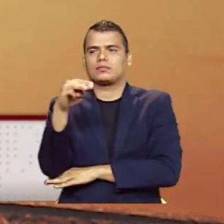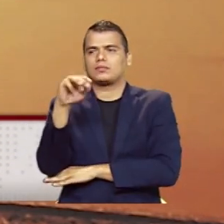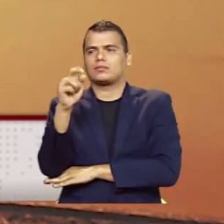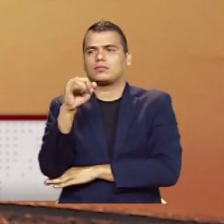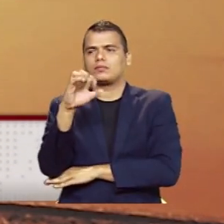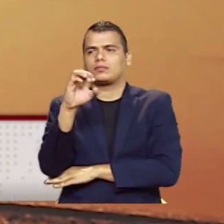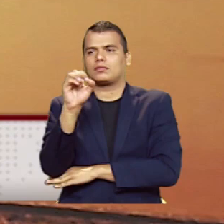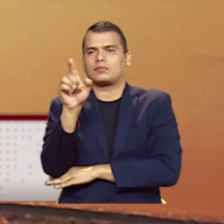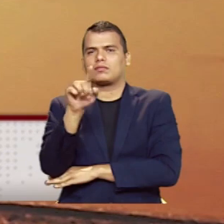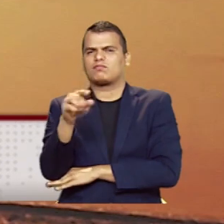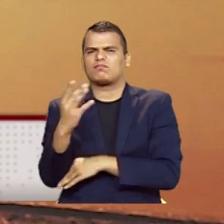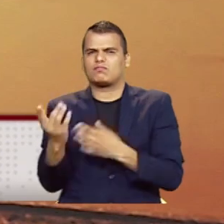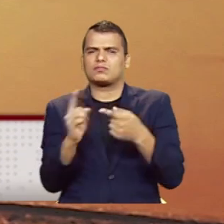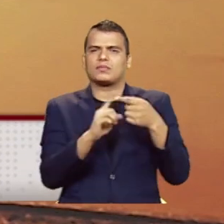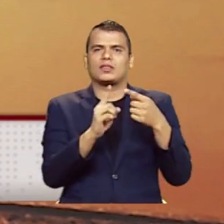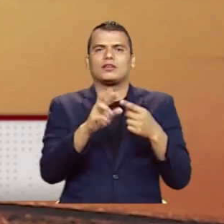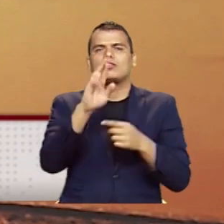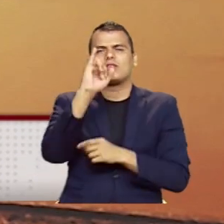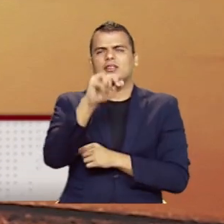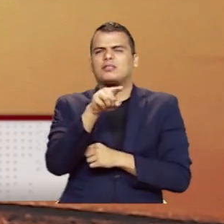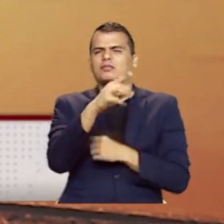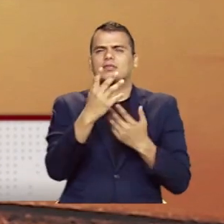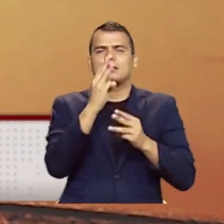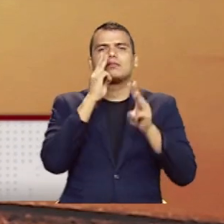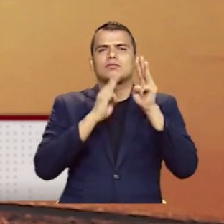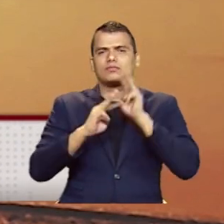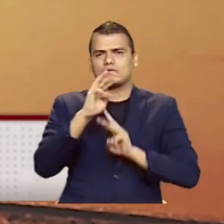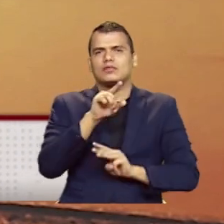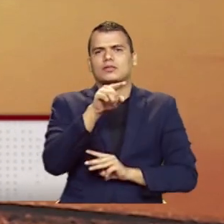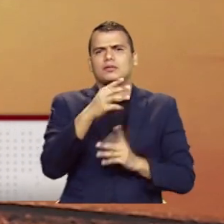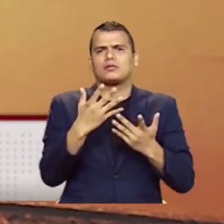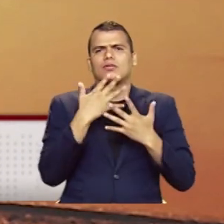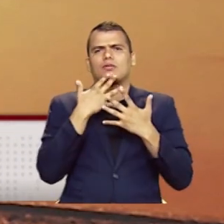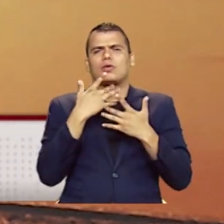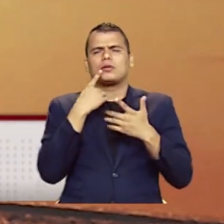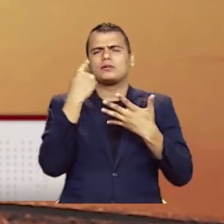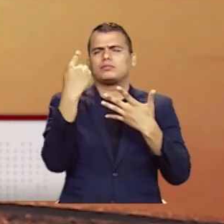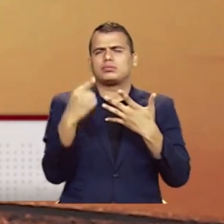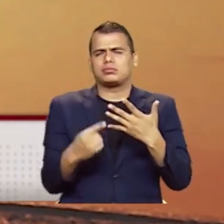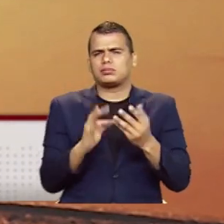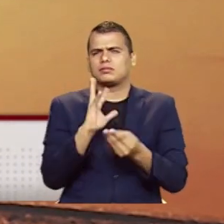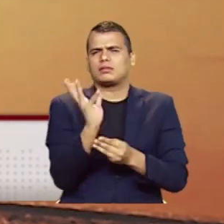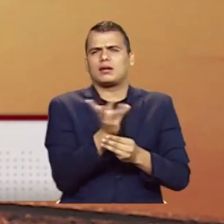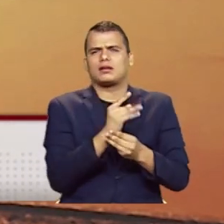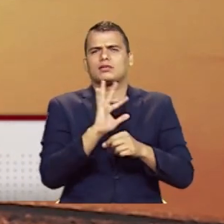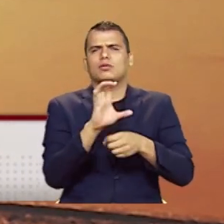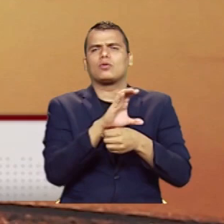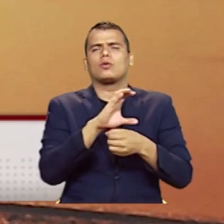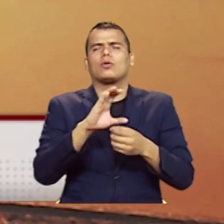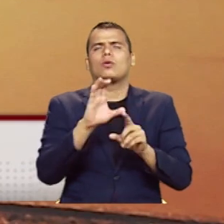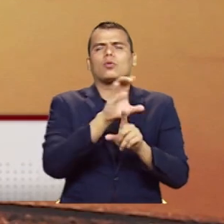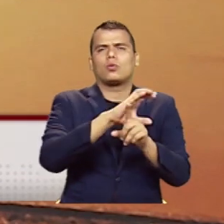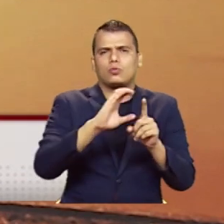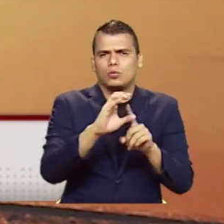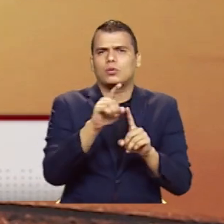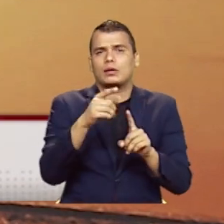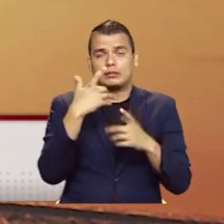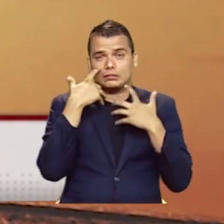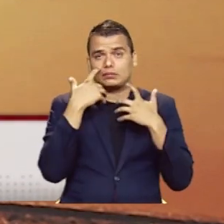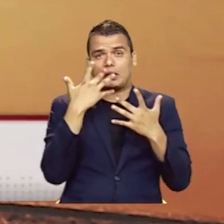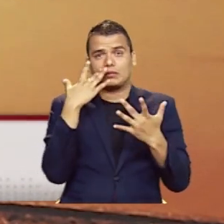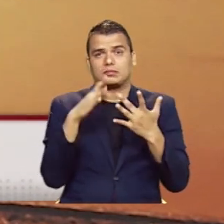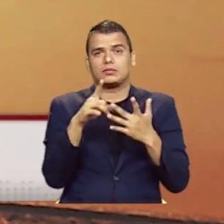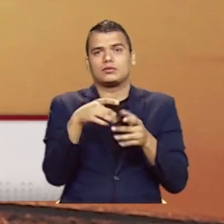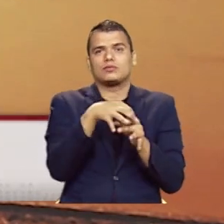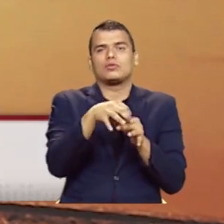museo a cielo abierto, un museo al aire libre, lleno de colores, lleno de arte, de cultura, que son parte de la vocación que tiene este